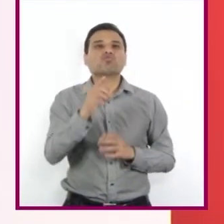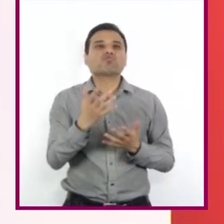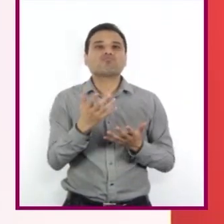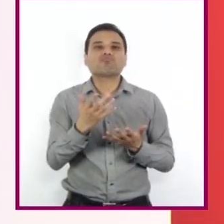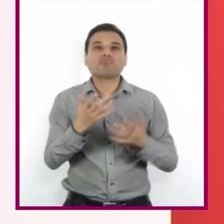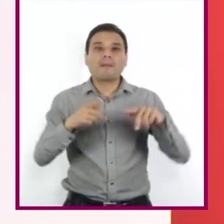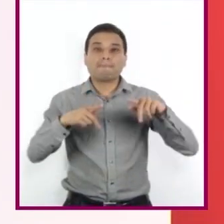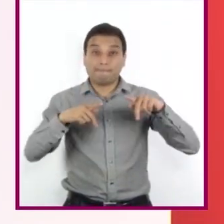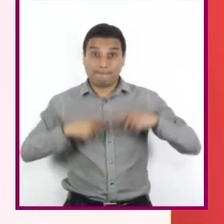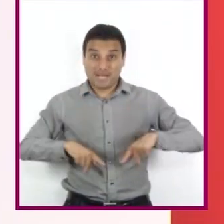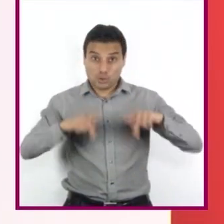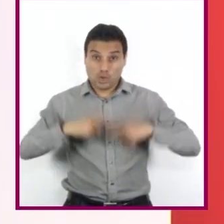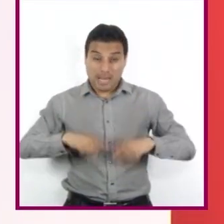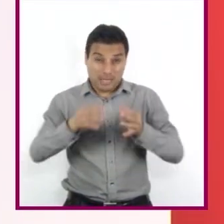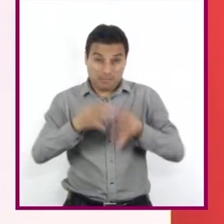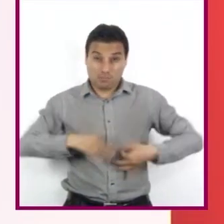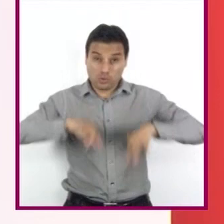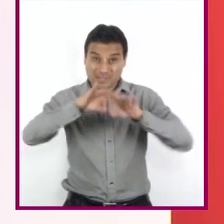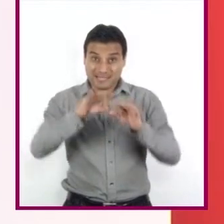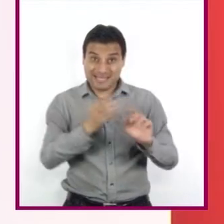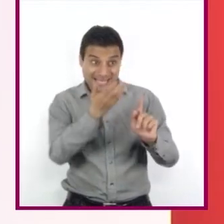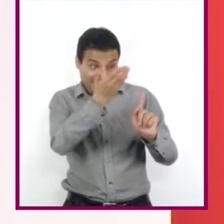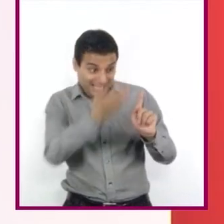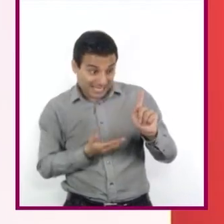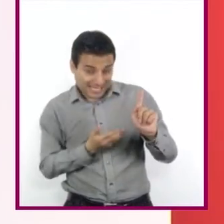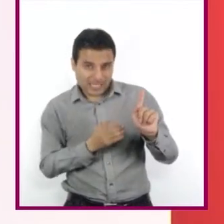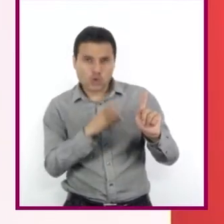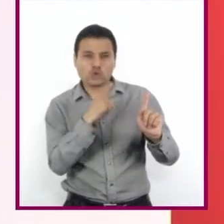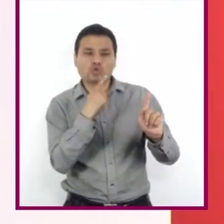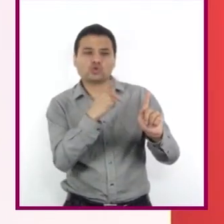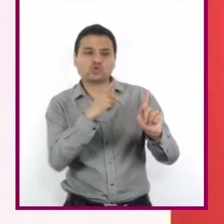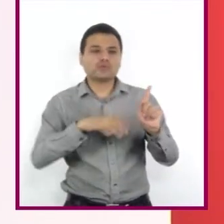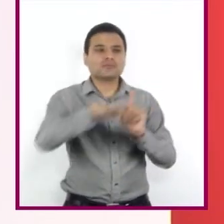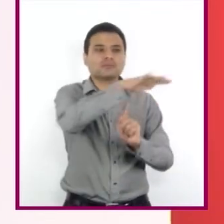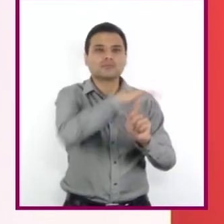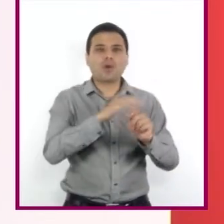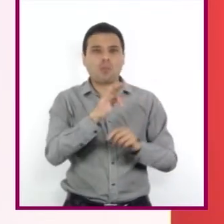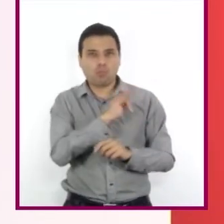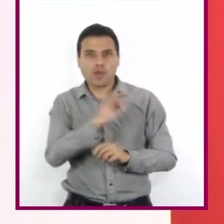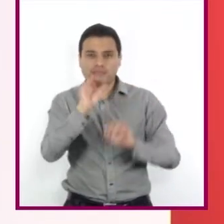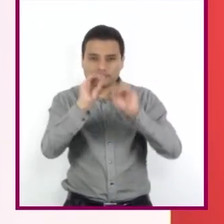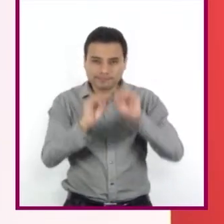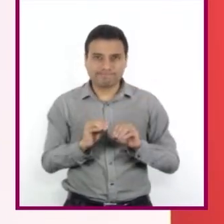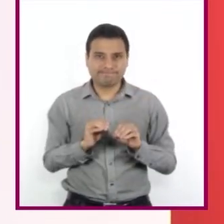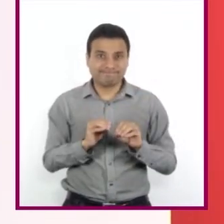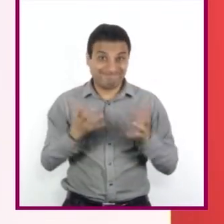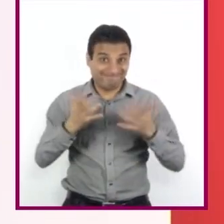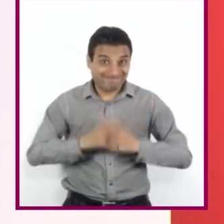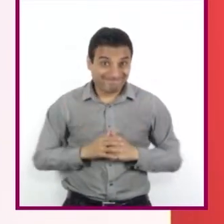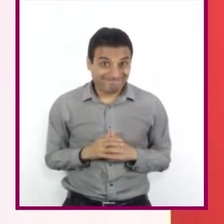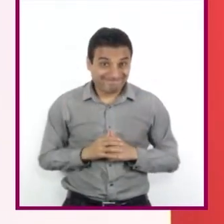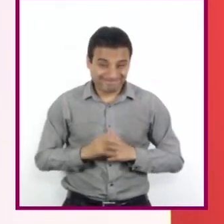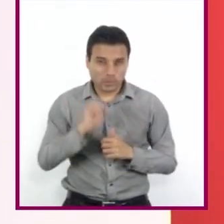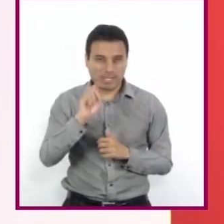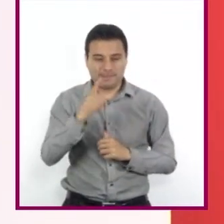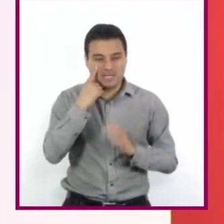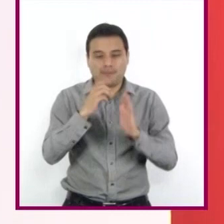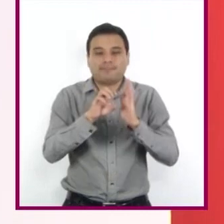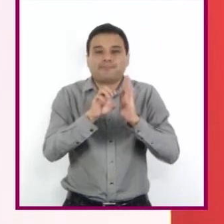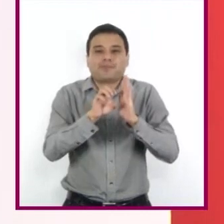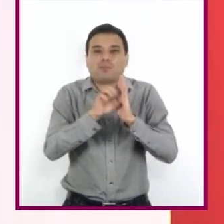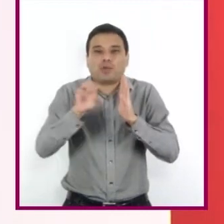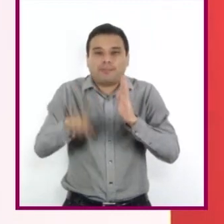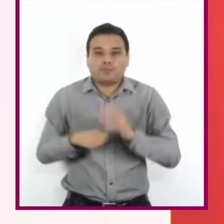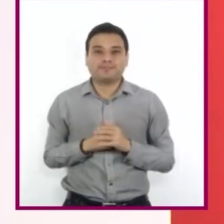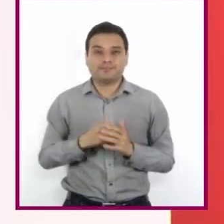tan importantes para nosotros, para ver si podemos retratarlas con sonidos y nuestras actitudes corporales. Por ejemplo,